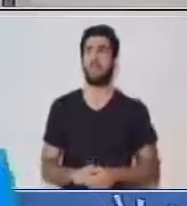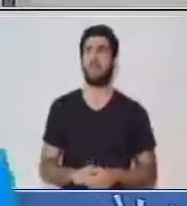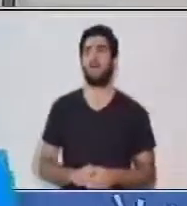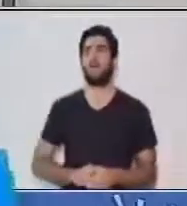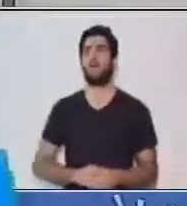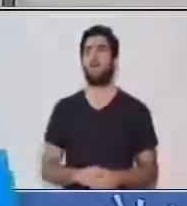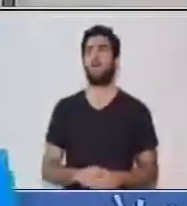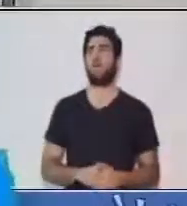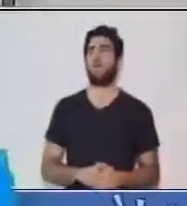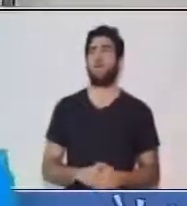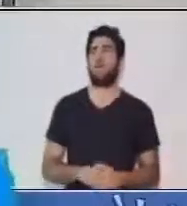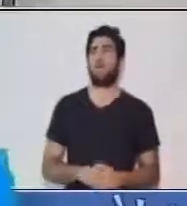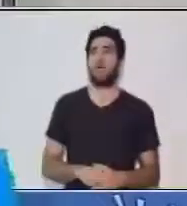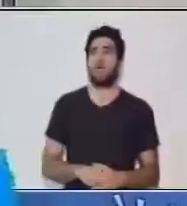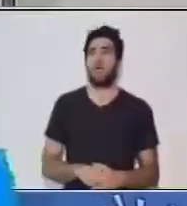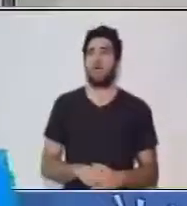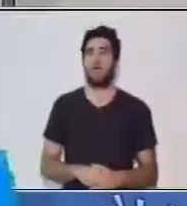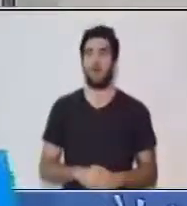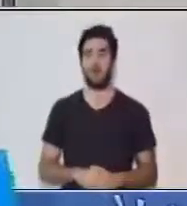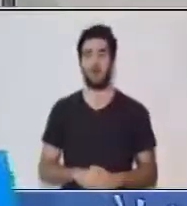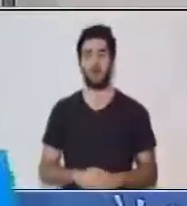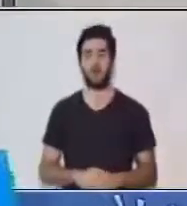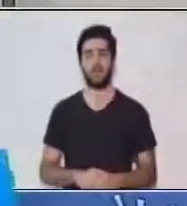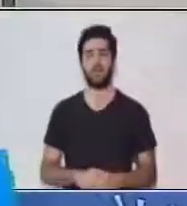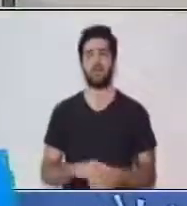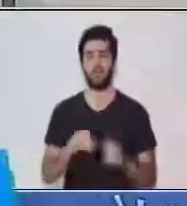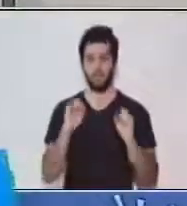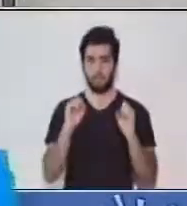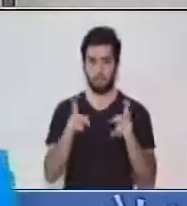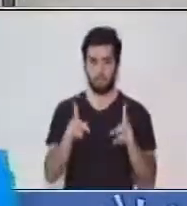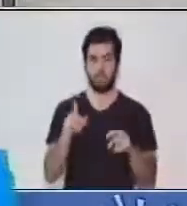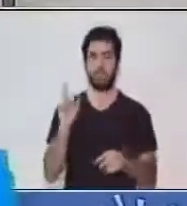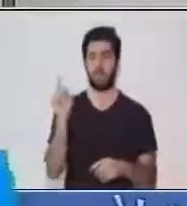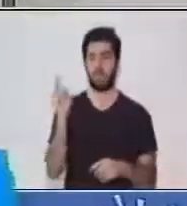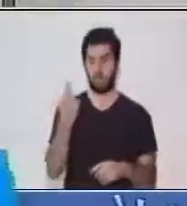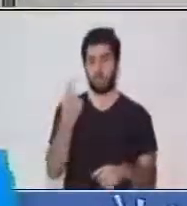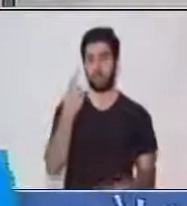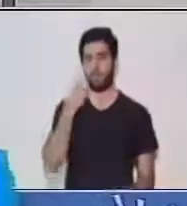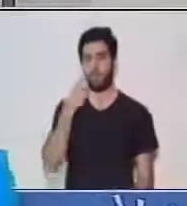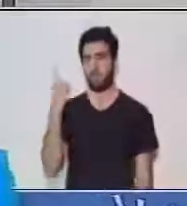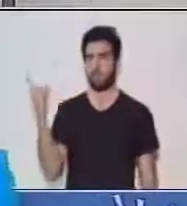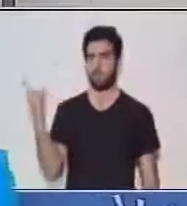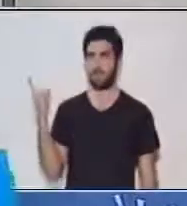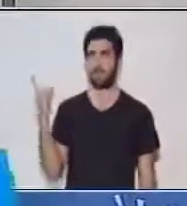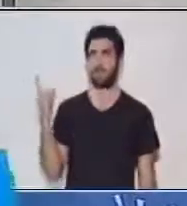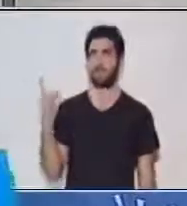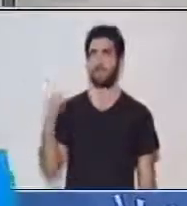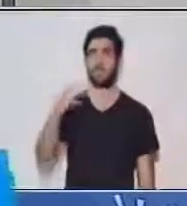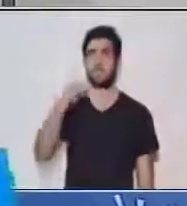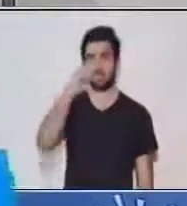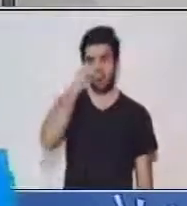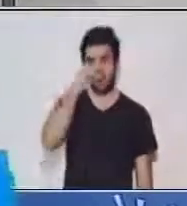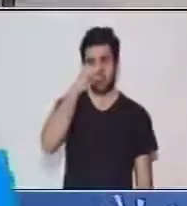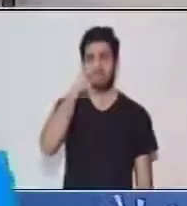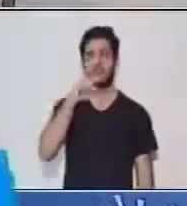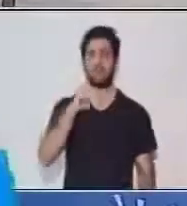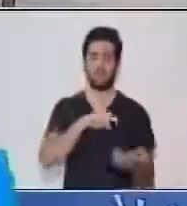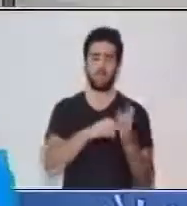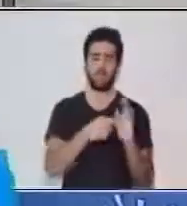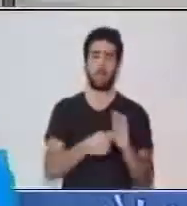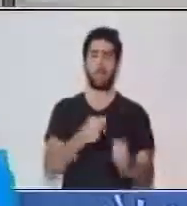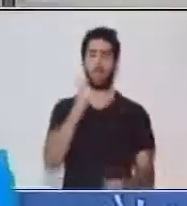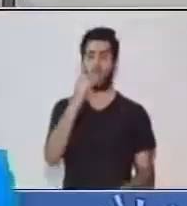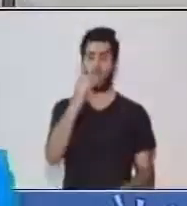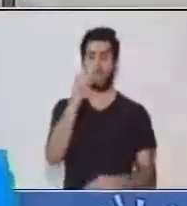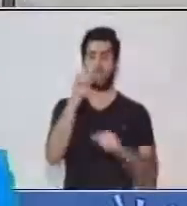Ok, entonces primero vamos con periodo. El periodo es 1 dividido